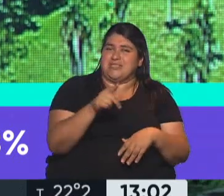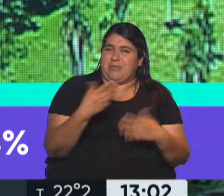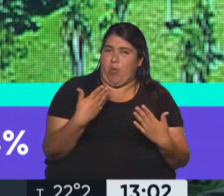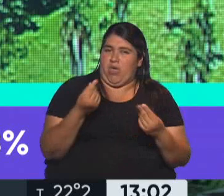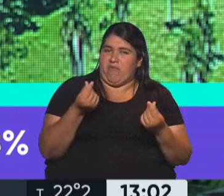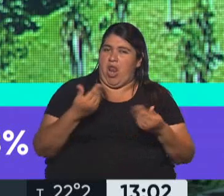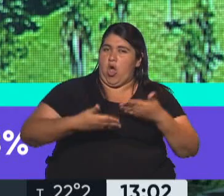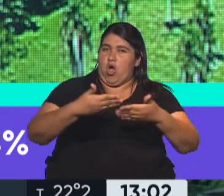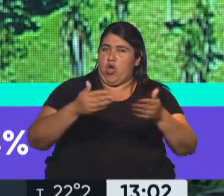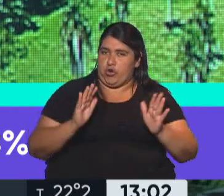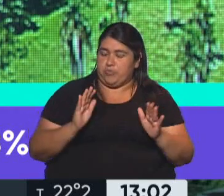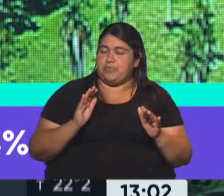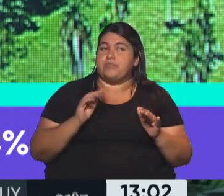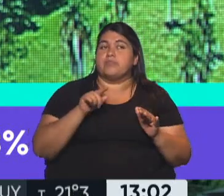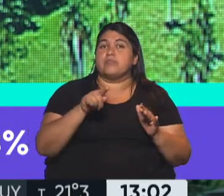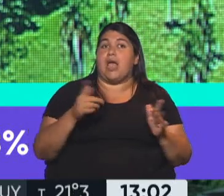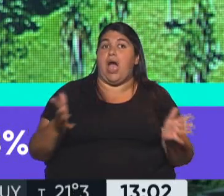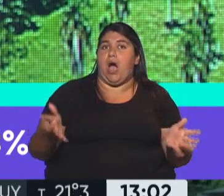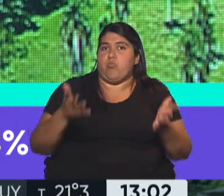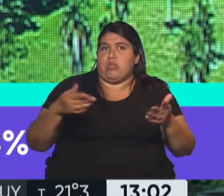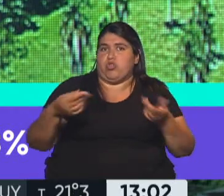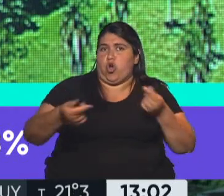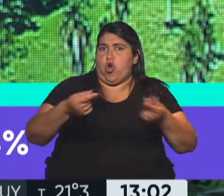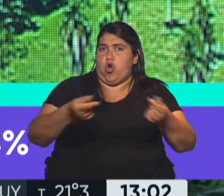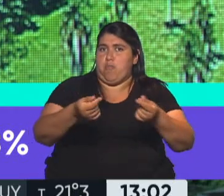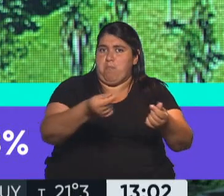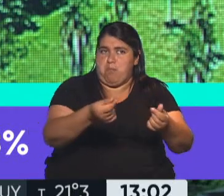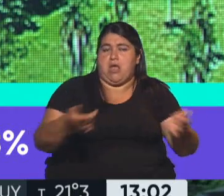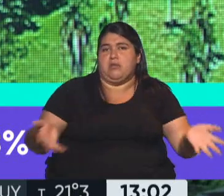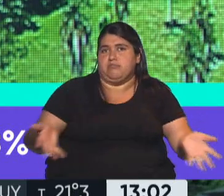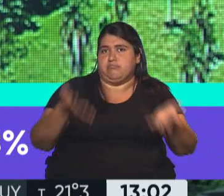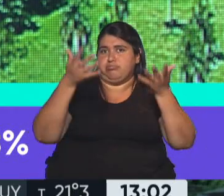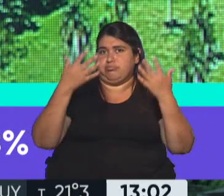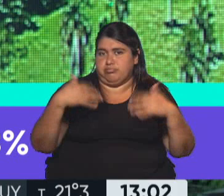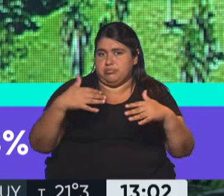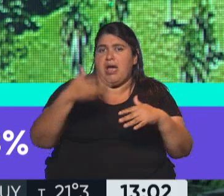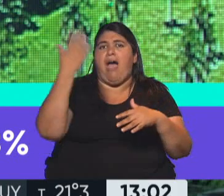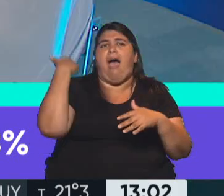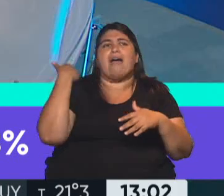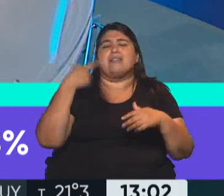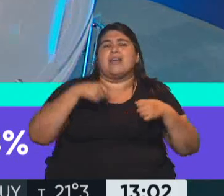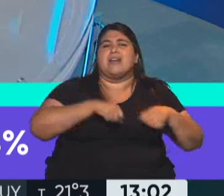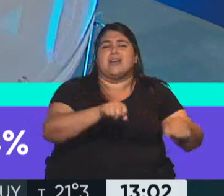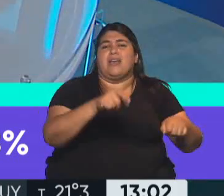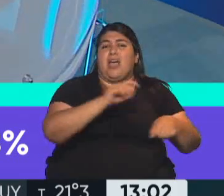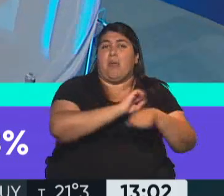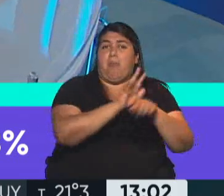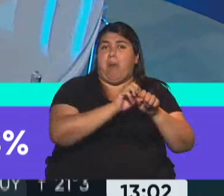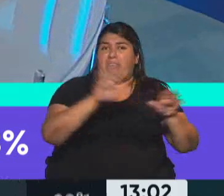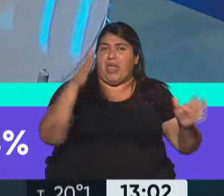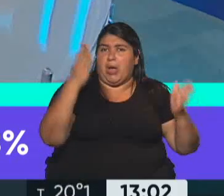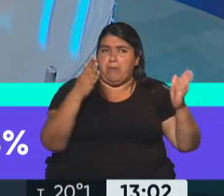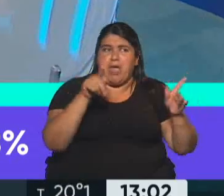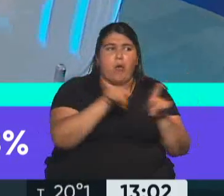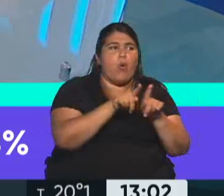tiene un aumento que ya es importante sobre un sector que no había sido tan golpeado durante la pandemia. Estamos hablando